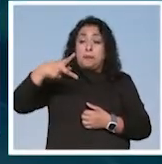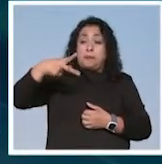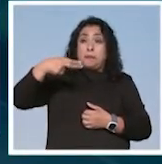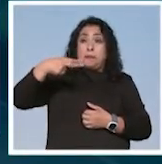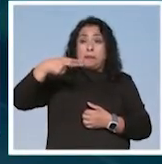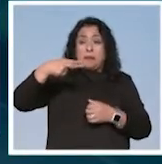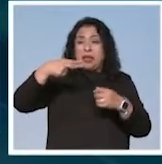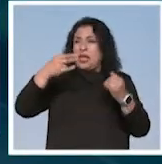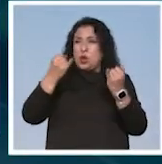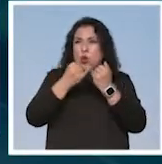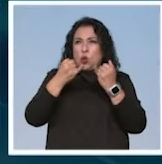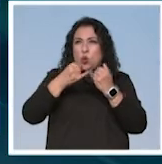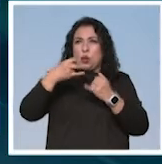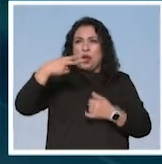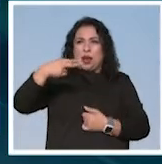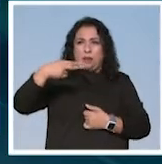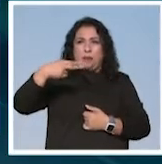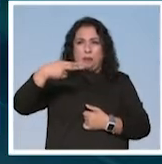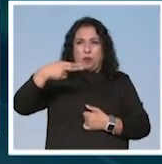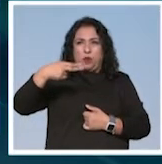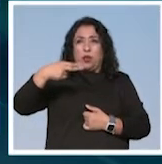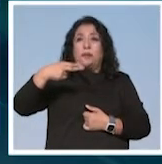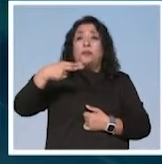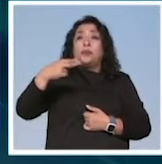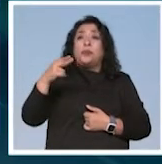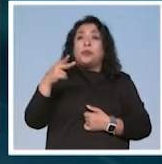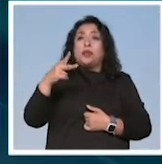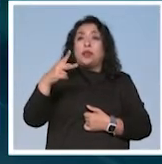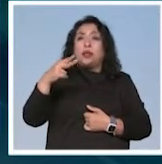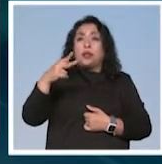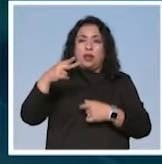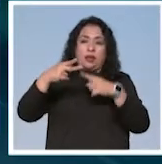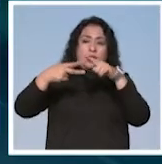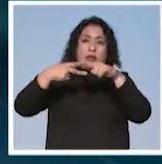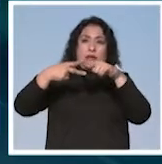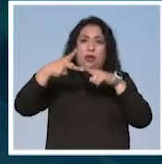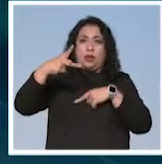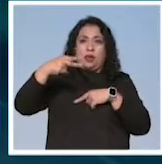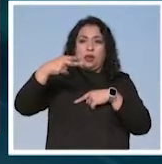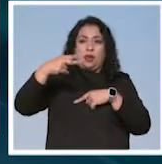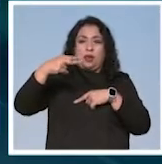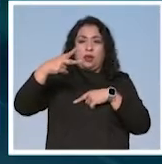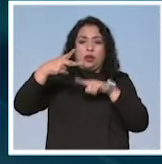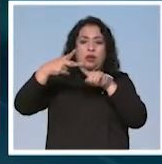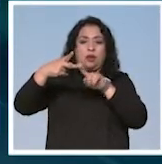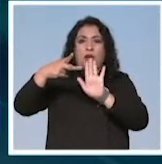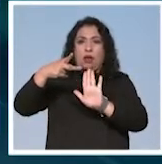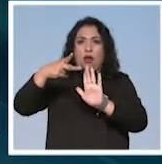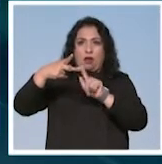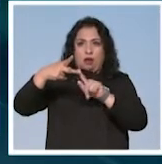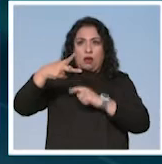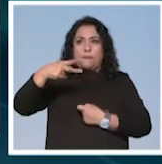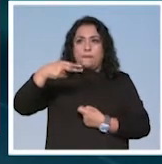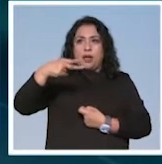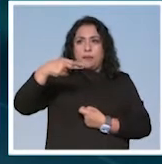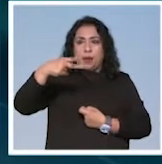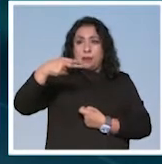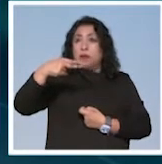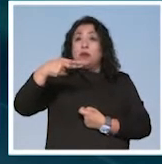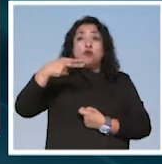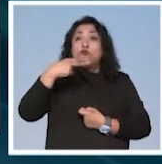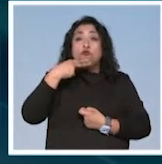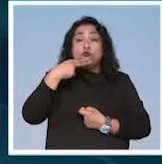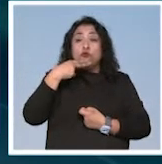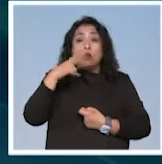estar parejos y terminar en punta, y solo se mueve el de arriba, mientras que el otro se debe quedar inmóvil. Cuando no se usan